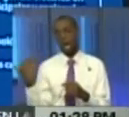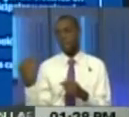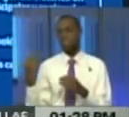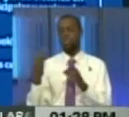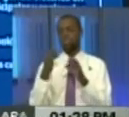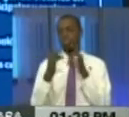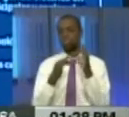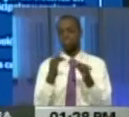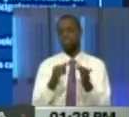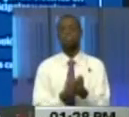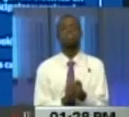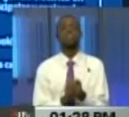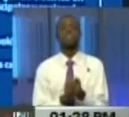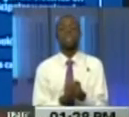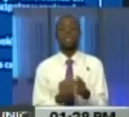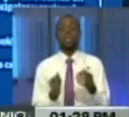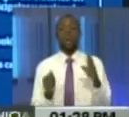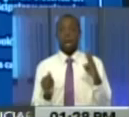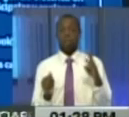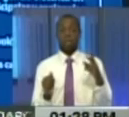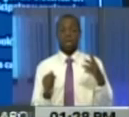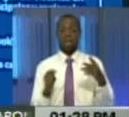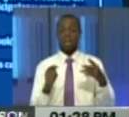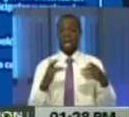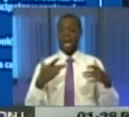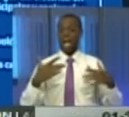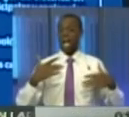que generalmente no está en las normas